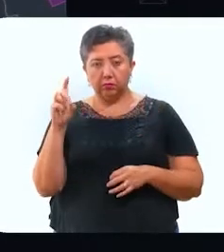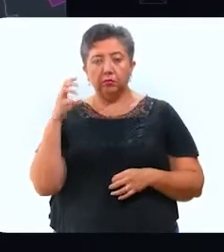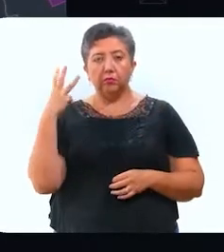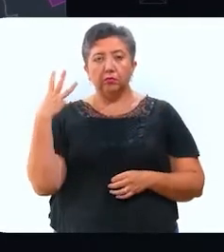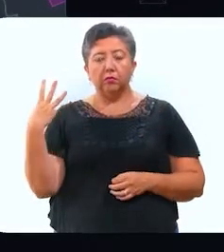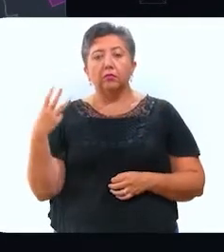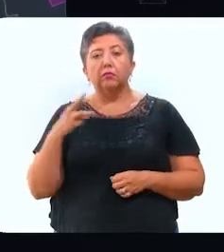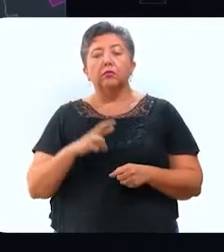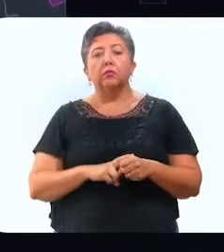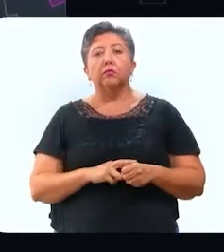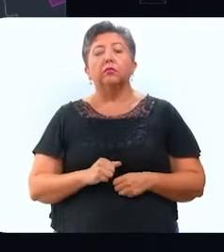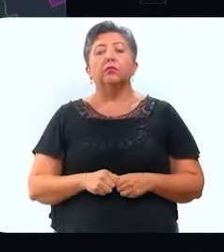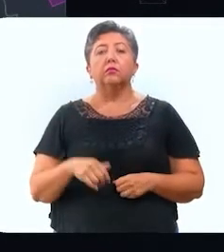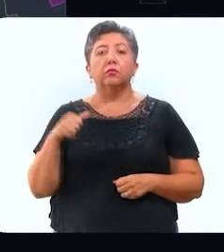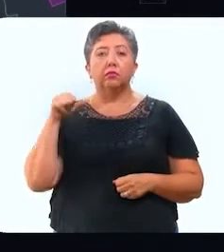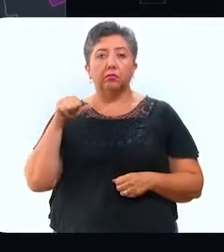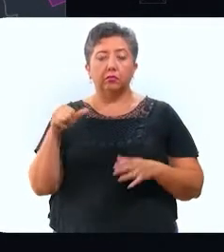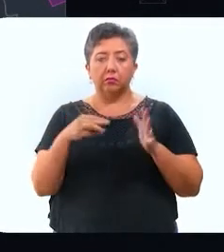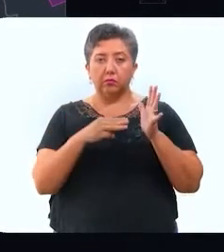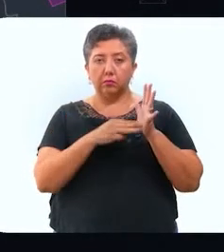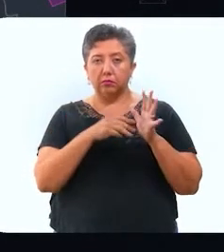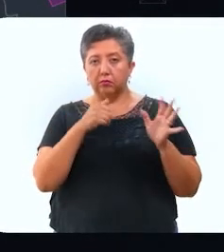10.933 en la zona sur,